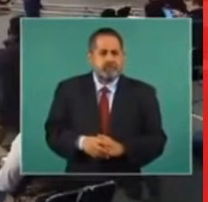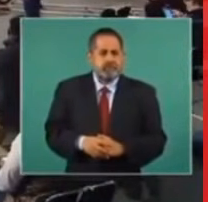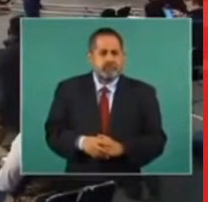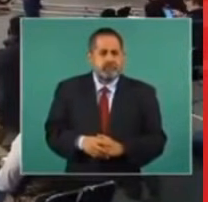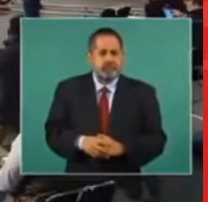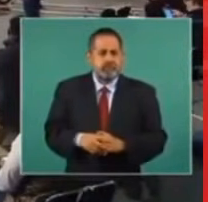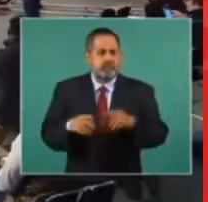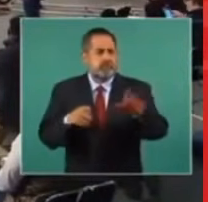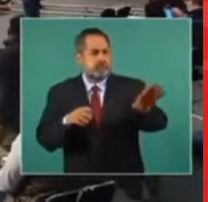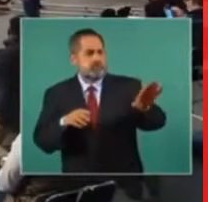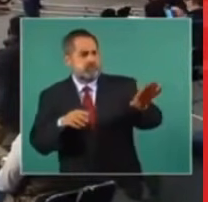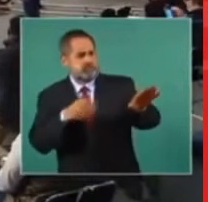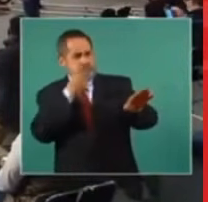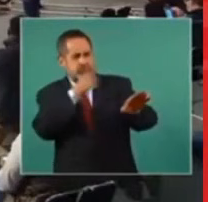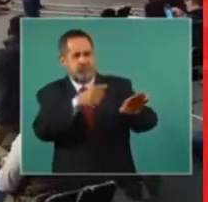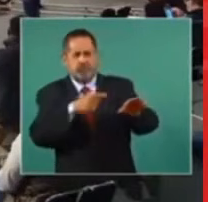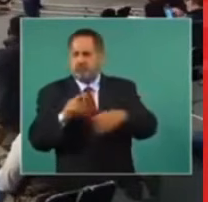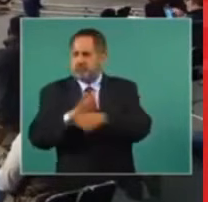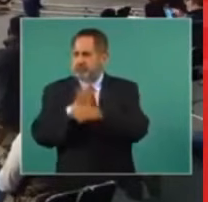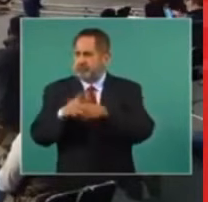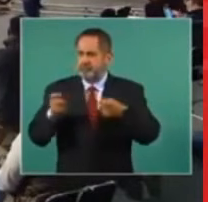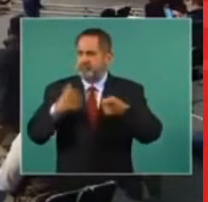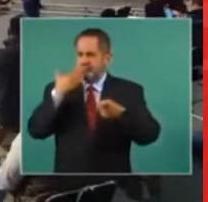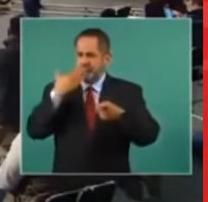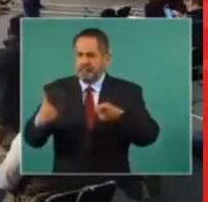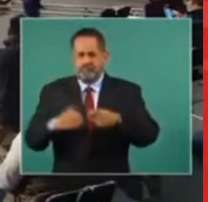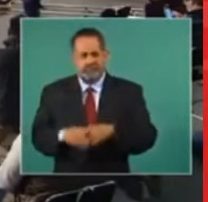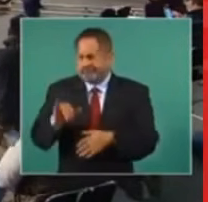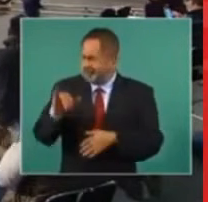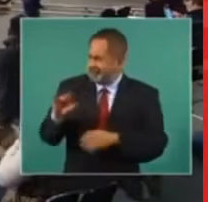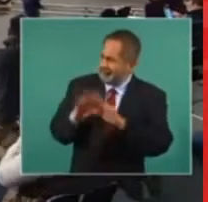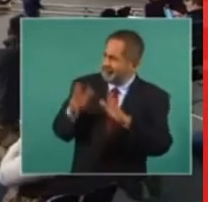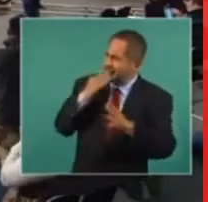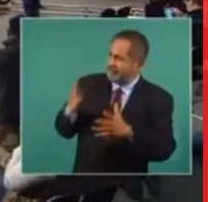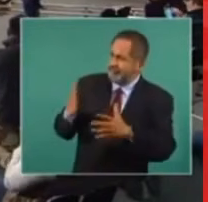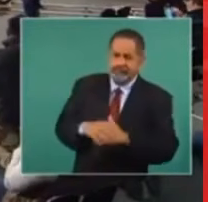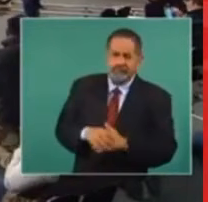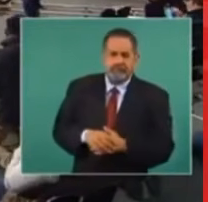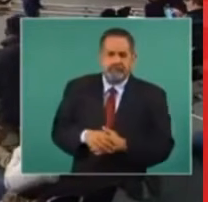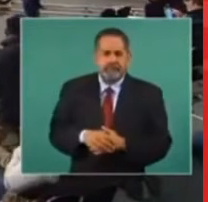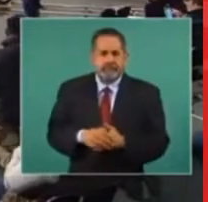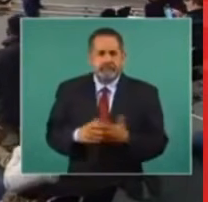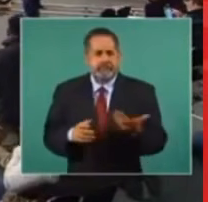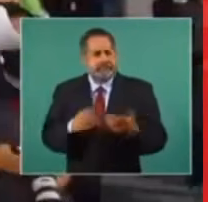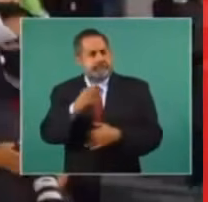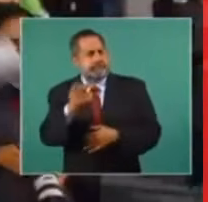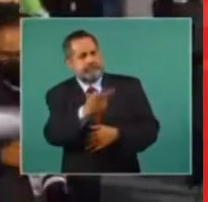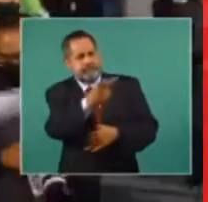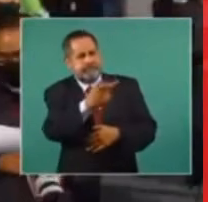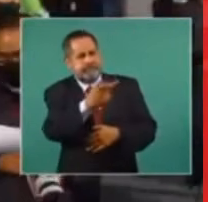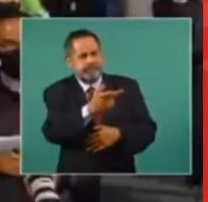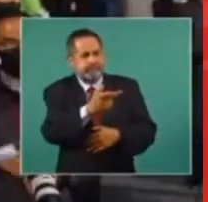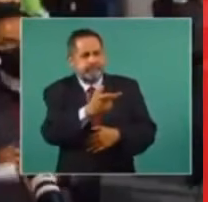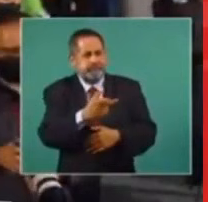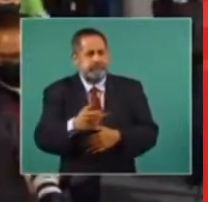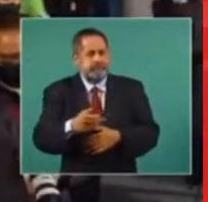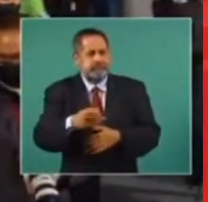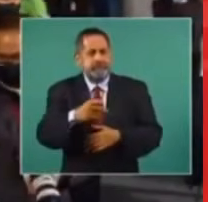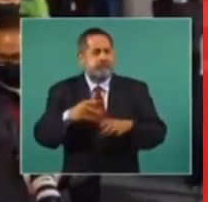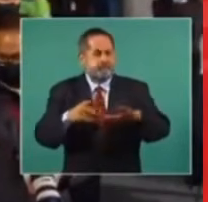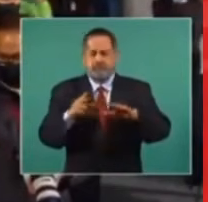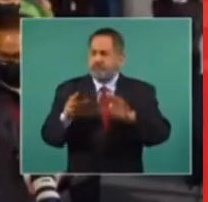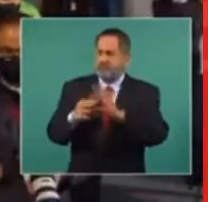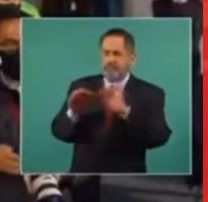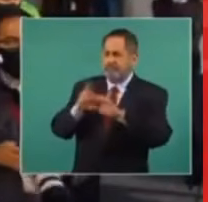ese es parte del show de Jorge Ramos. Él le gusta increpar, ir en Estados Unidos, cuando todavía no